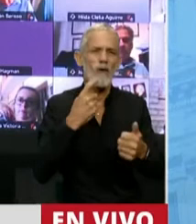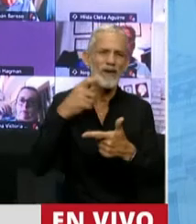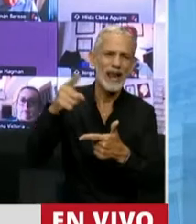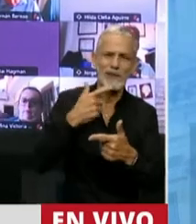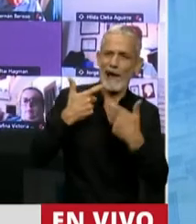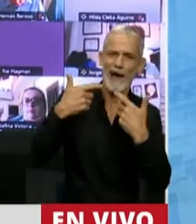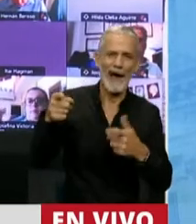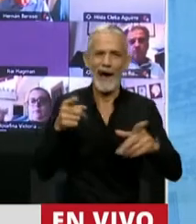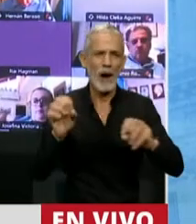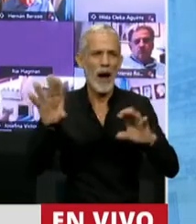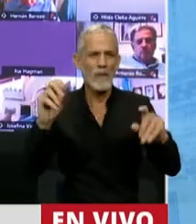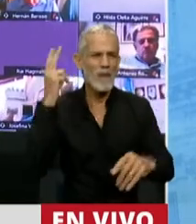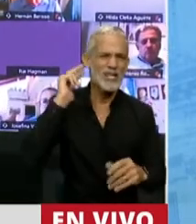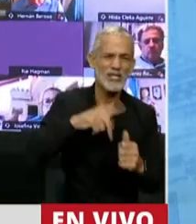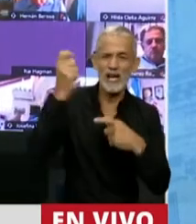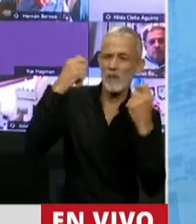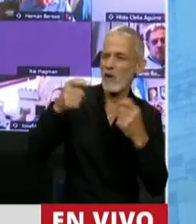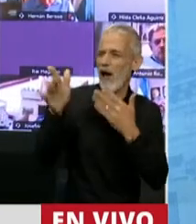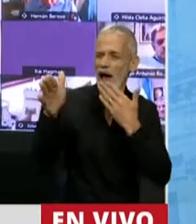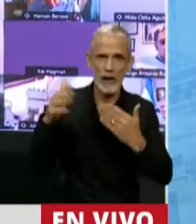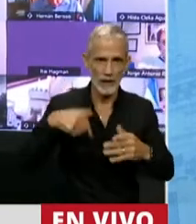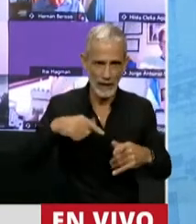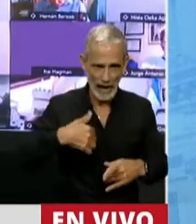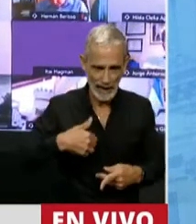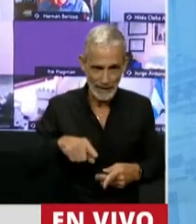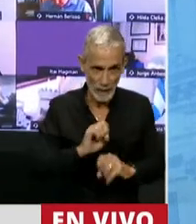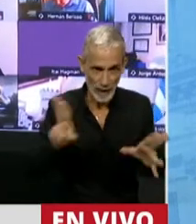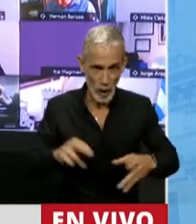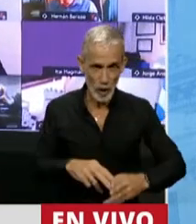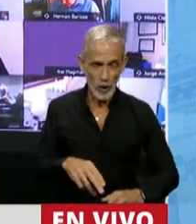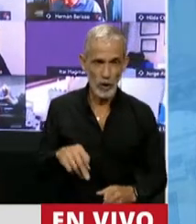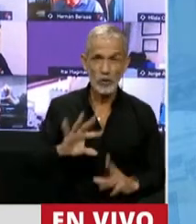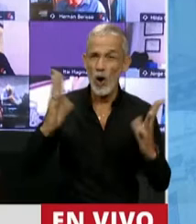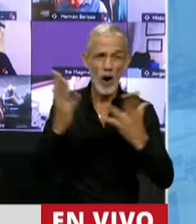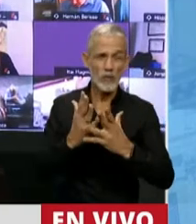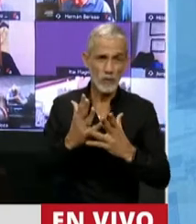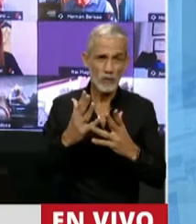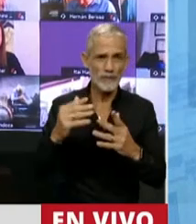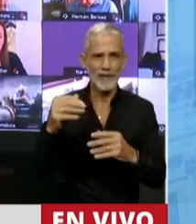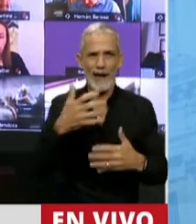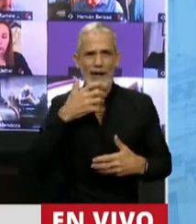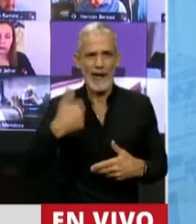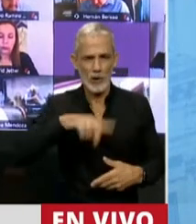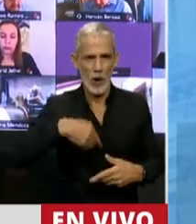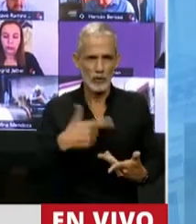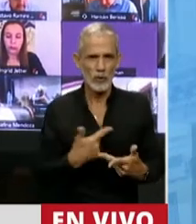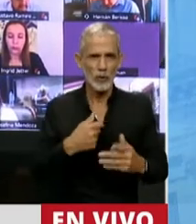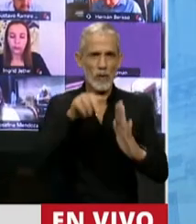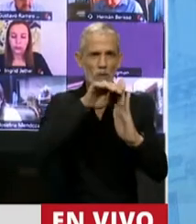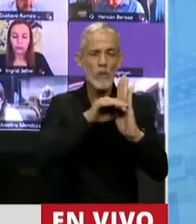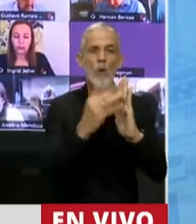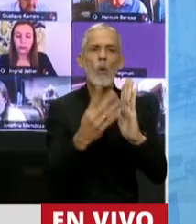nos reíamos de chile de paraguay hoy el mundo llora por nosotros porque somos el cuarto país del mundo